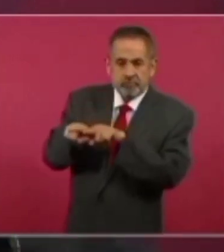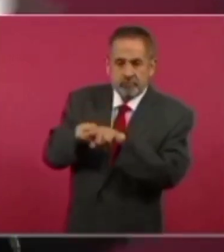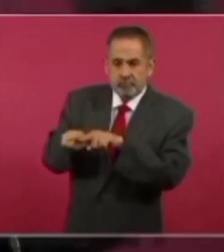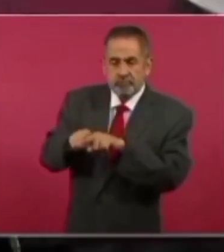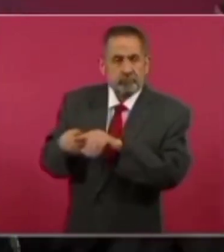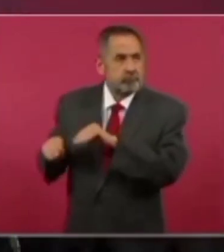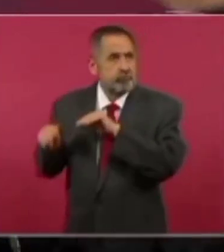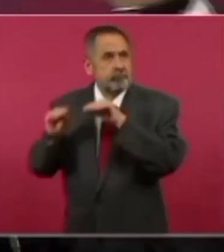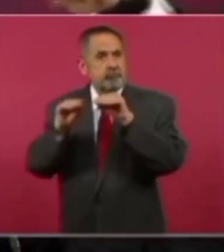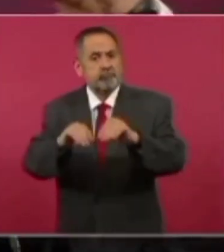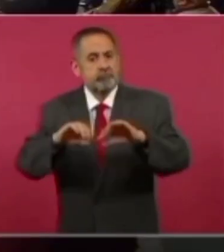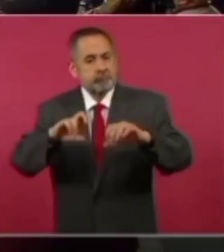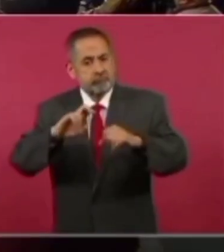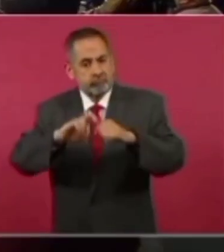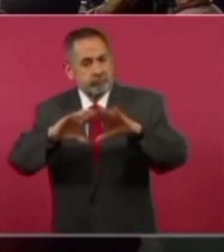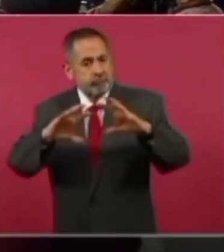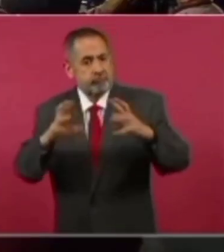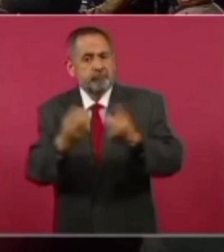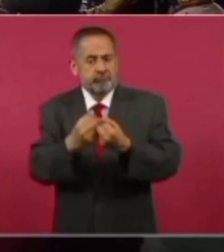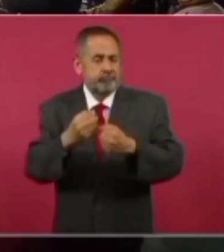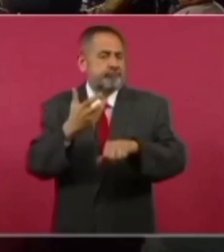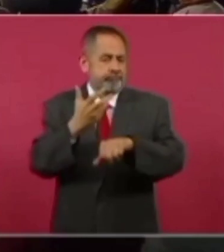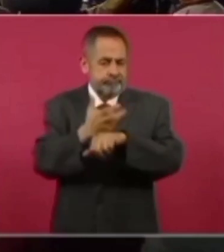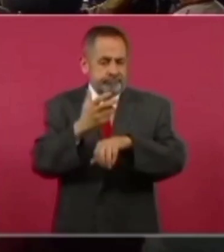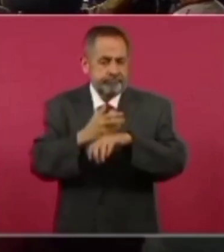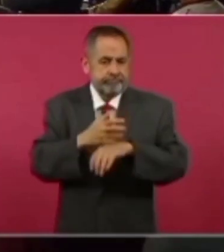Pero esto a veces se olvida,